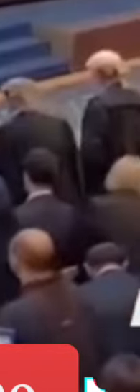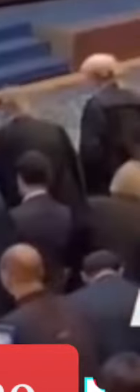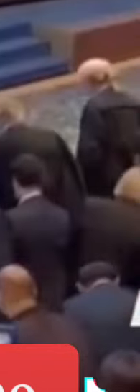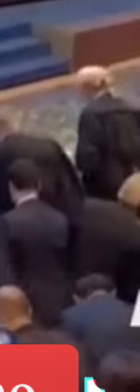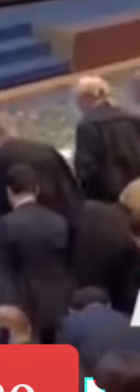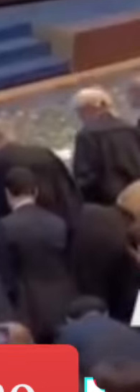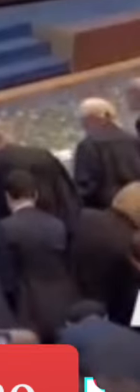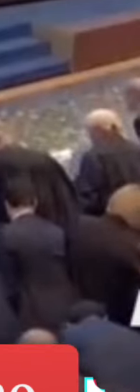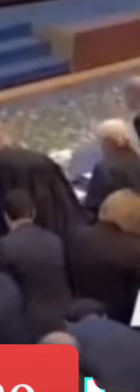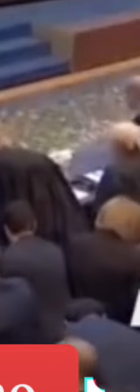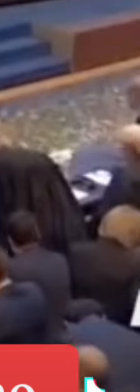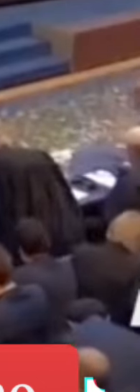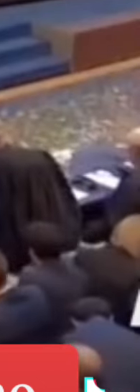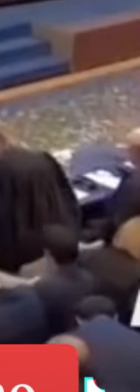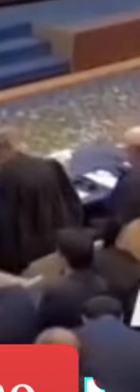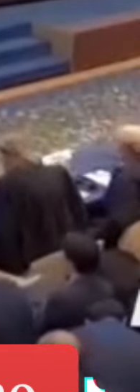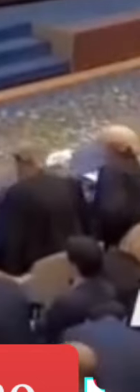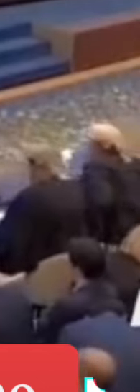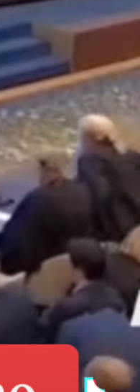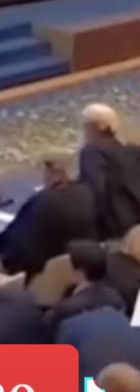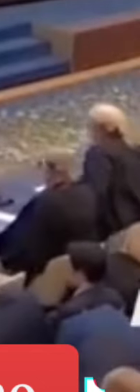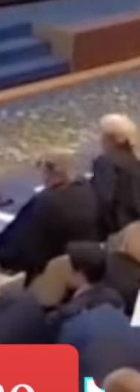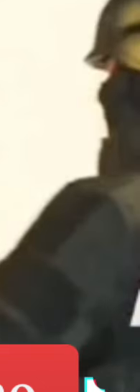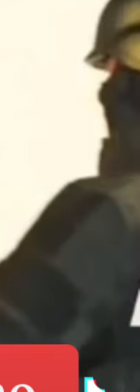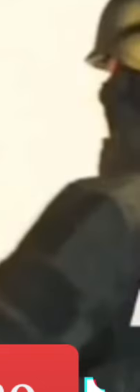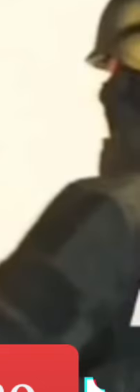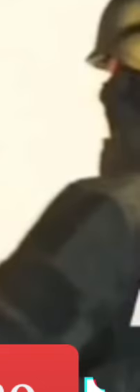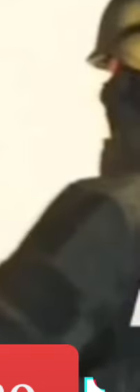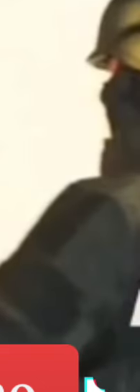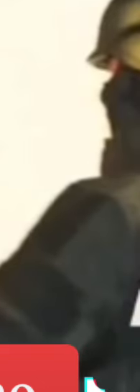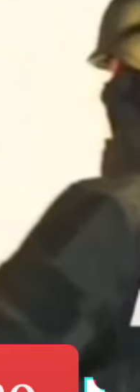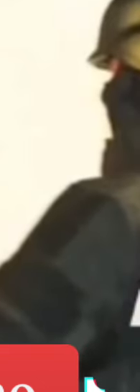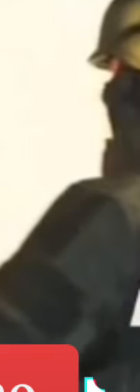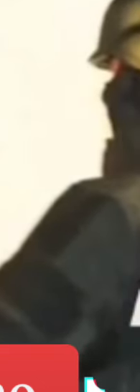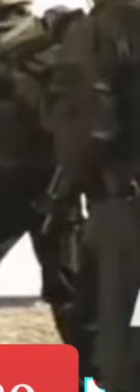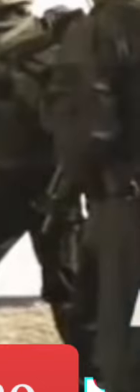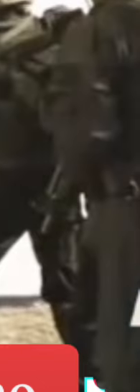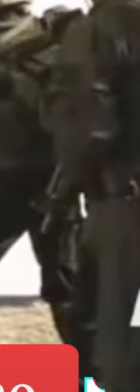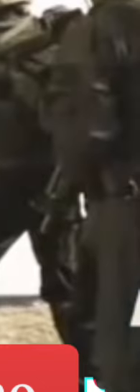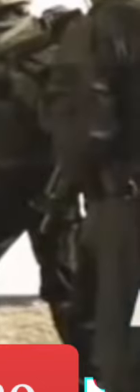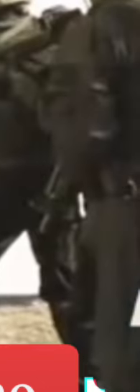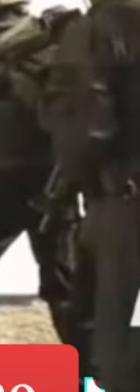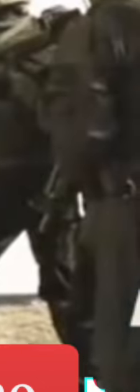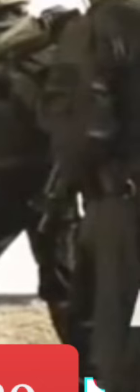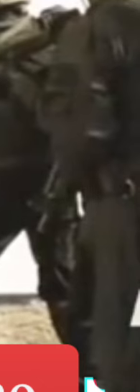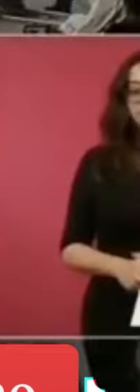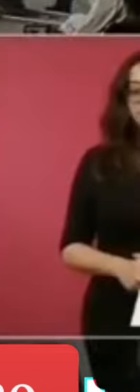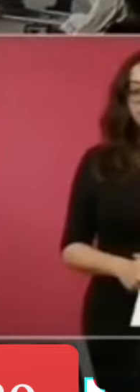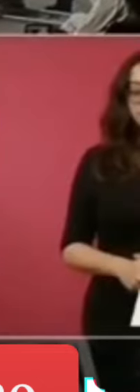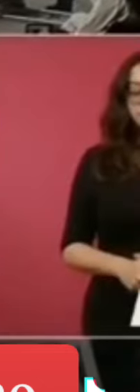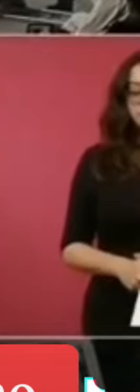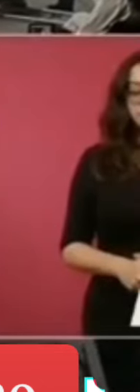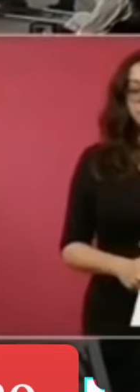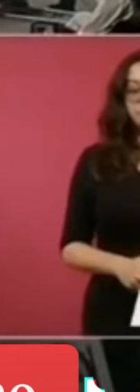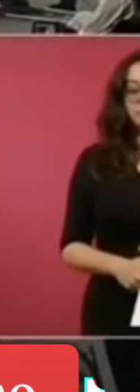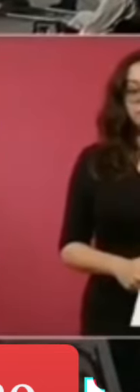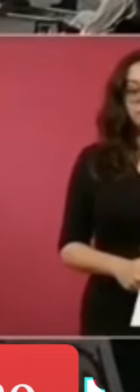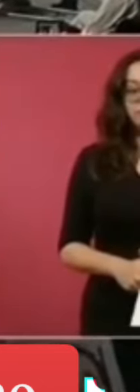para que cualquier estado que actúe de forma similar sea expulsado definitivamente de la ONU. Lo que